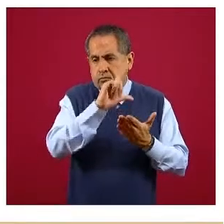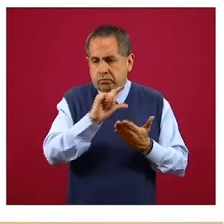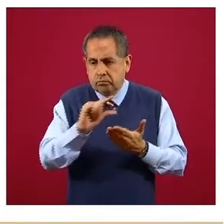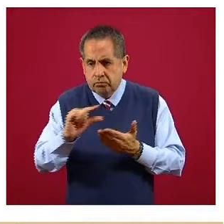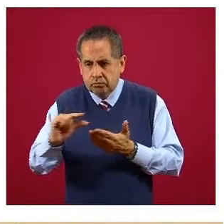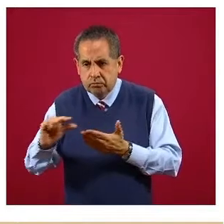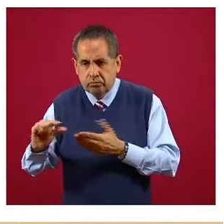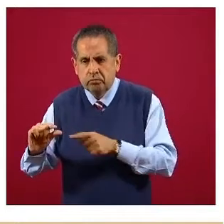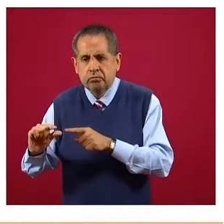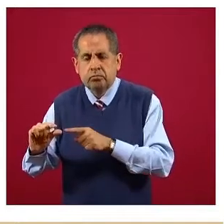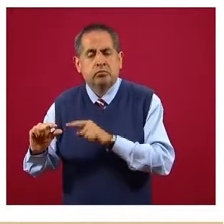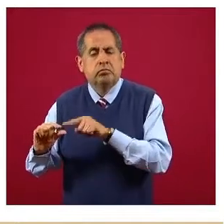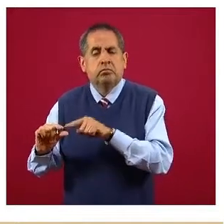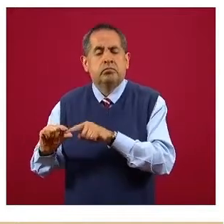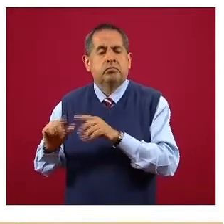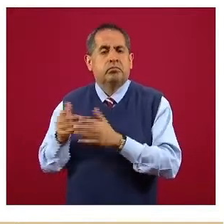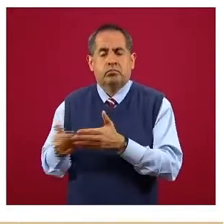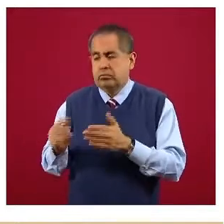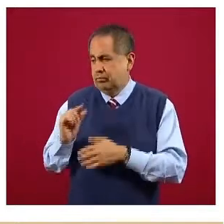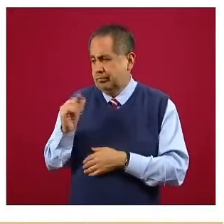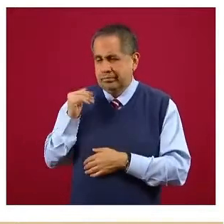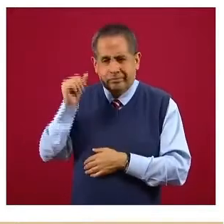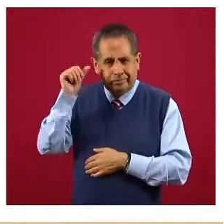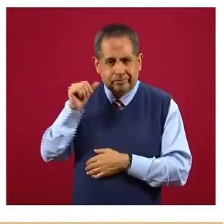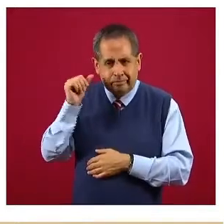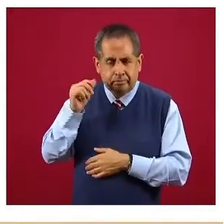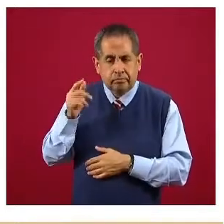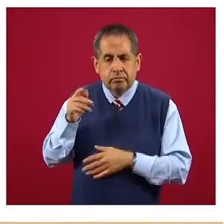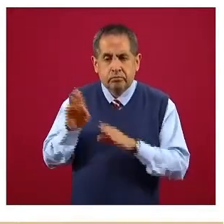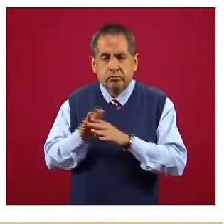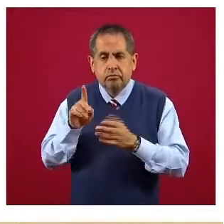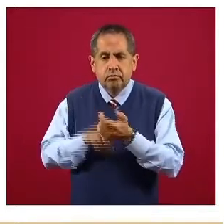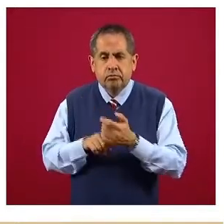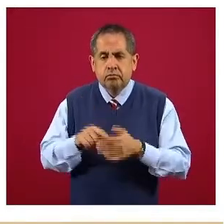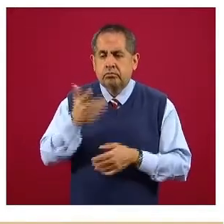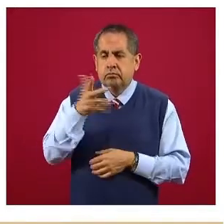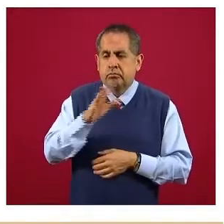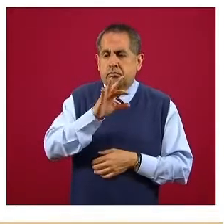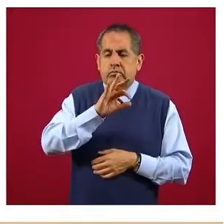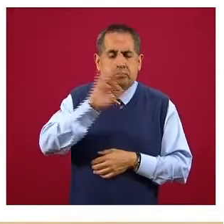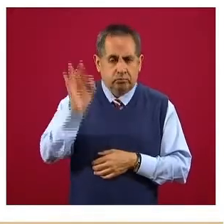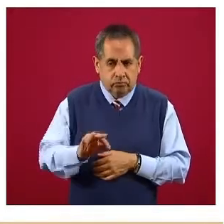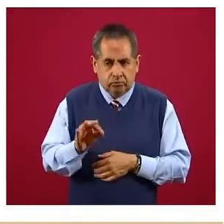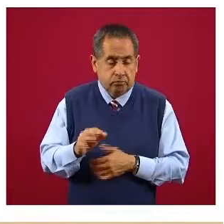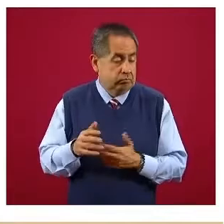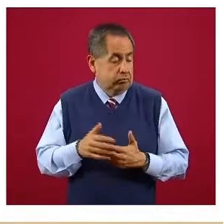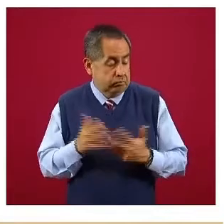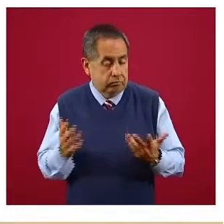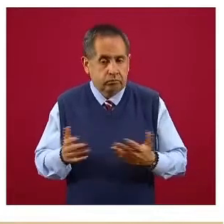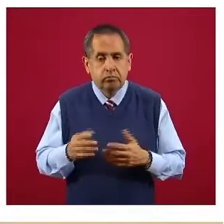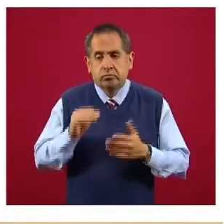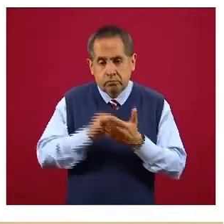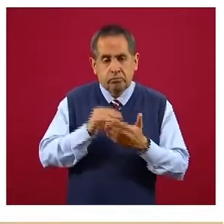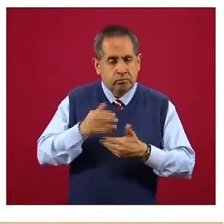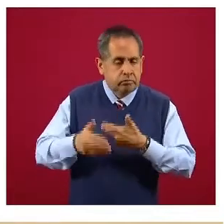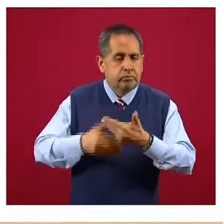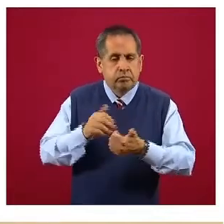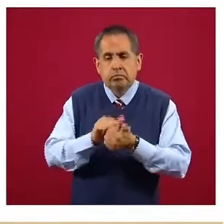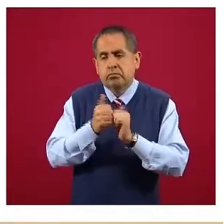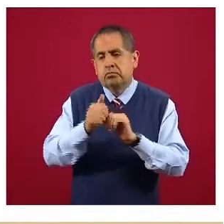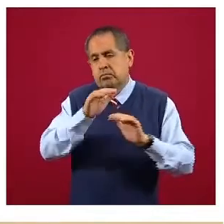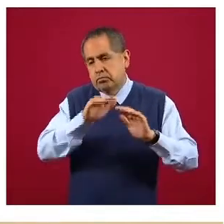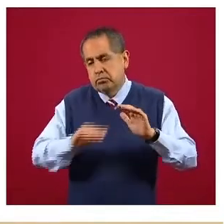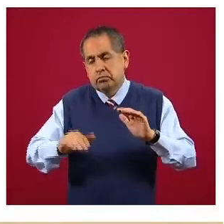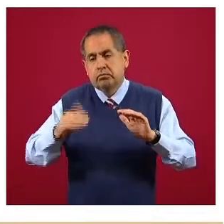la epidemia, vemos cómo ya para fines de abril cae por debajo del 10% y en la medida que continúa avanzando cae